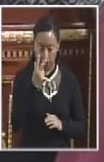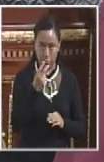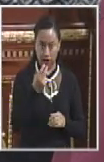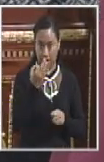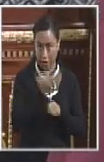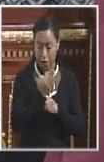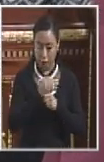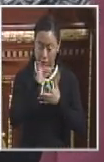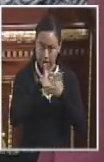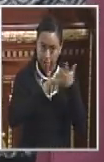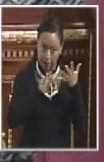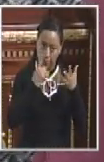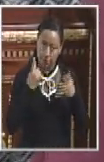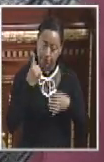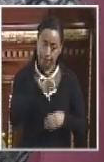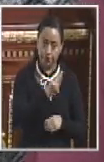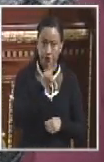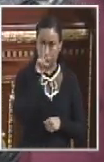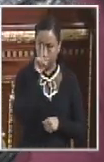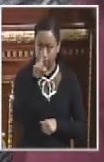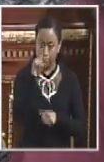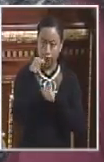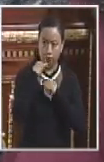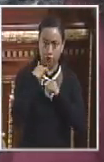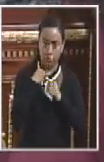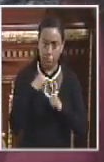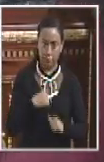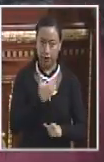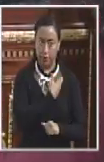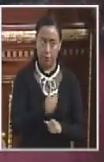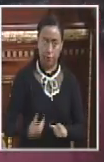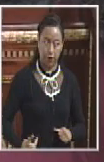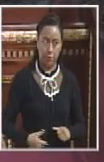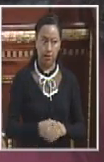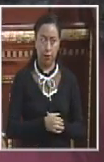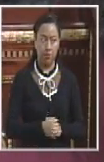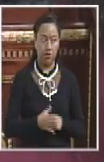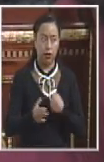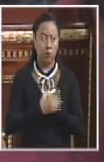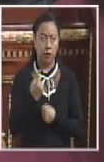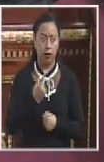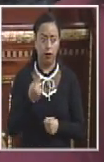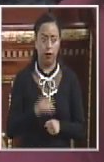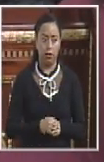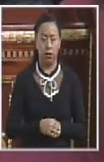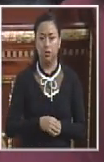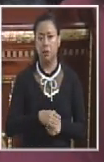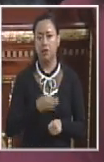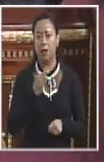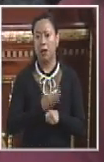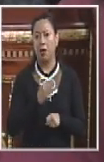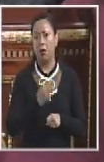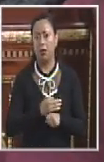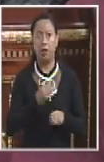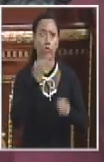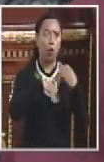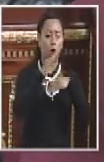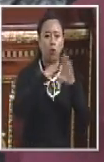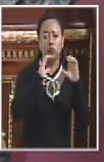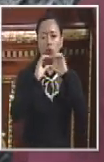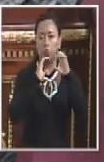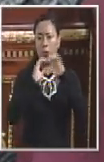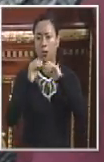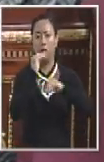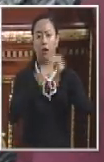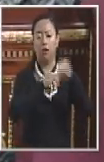leer en sus funciones como presidenta de la mesa, porque si damos pie a discutir cualquier comunicado, en lo